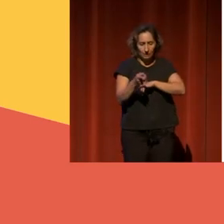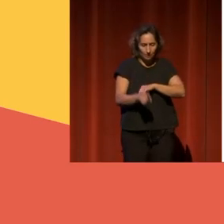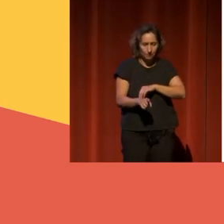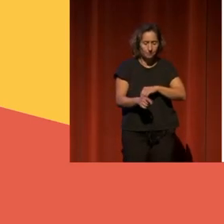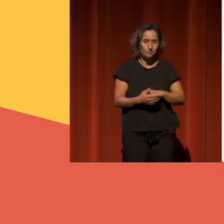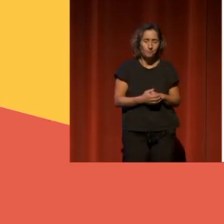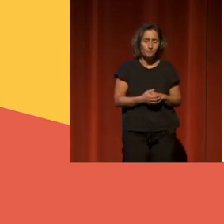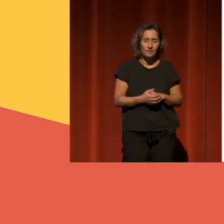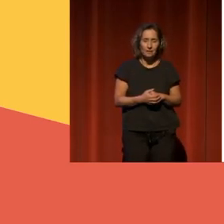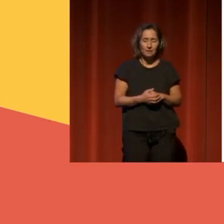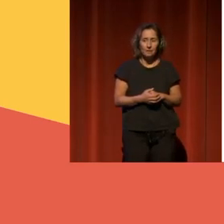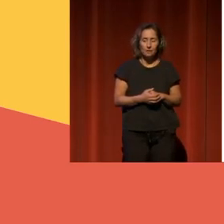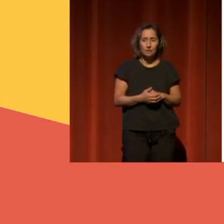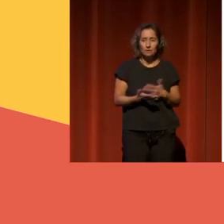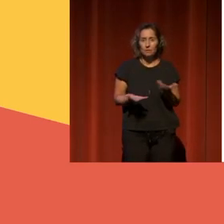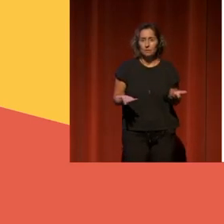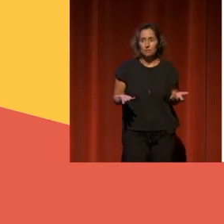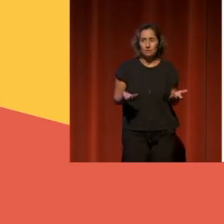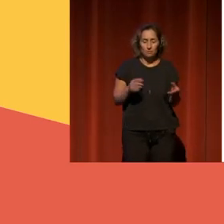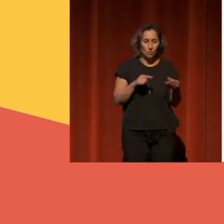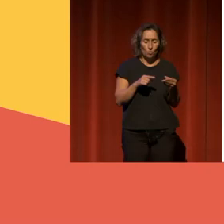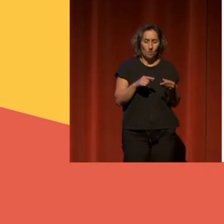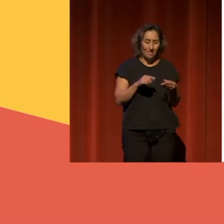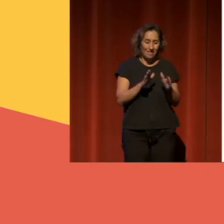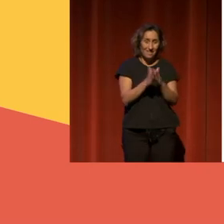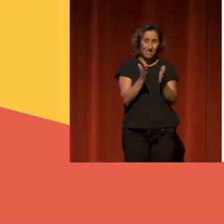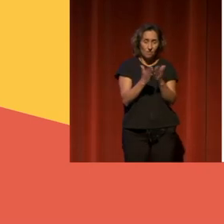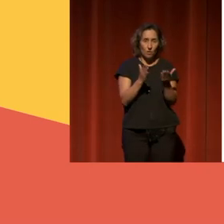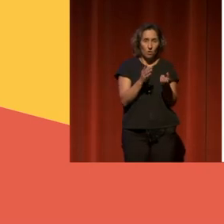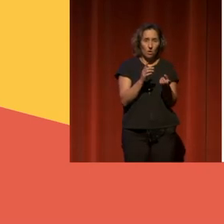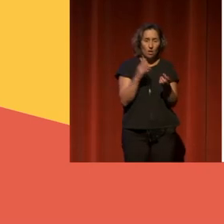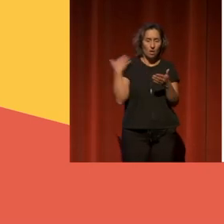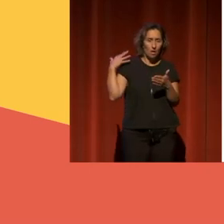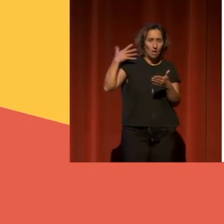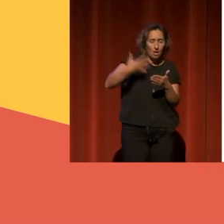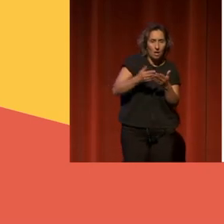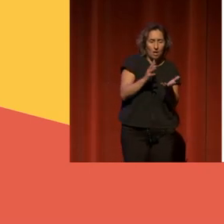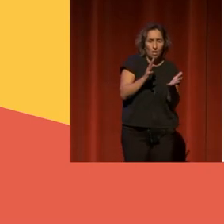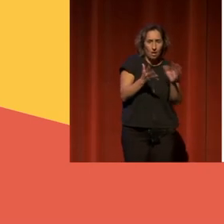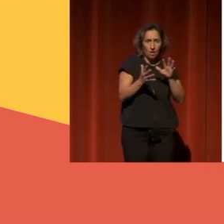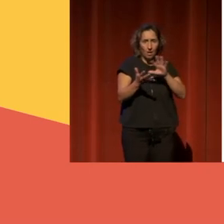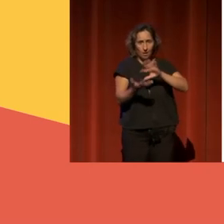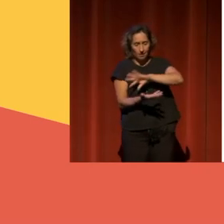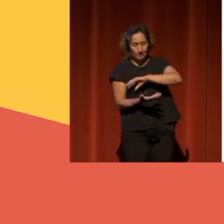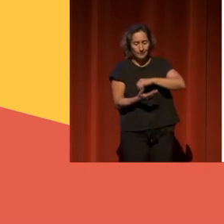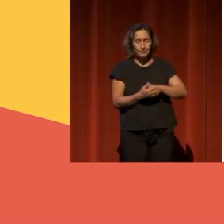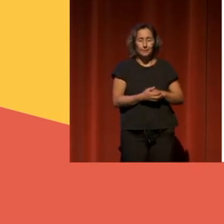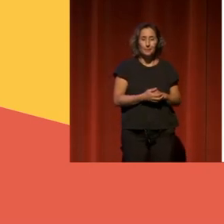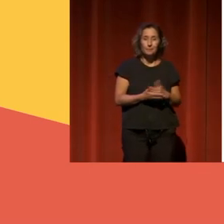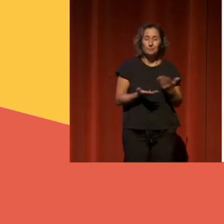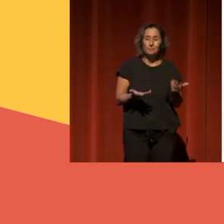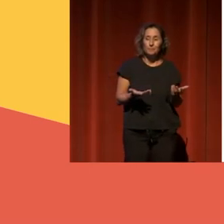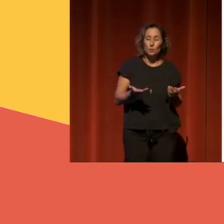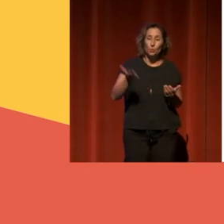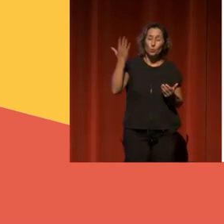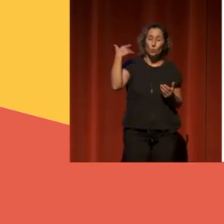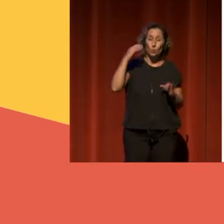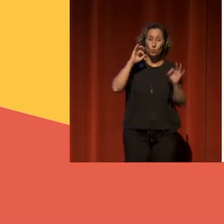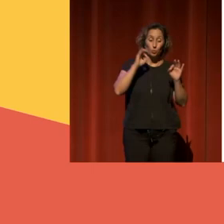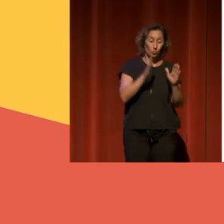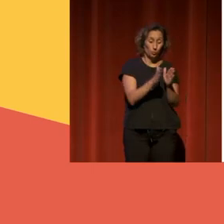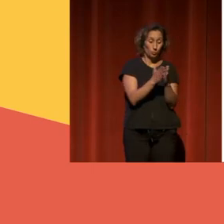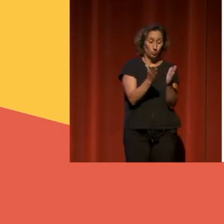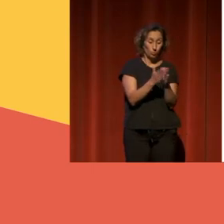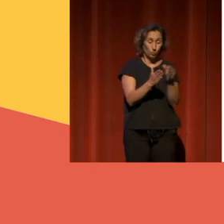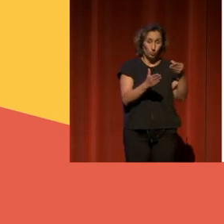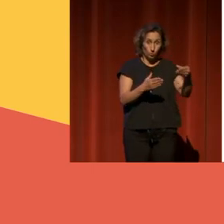bueno, pues hemos asistido a diferentes mutaciones del libro. Pero, bueno, frente a una división tradicional entre lo que es el libro